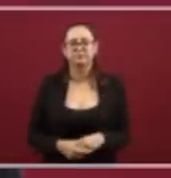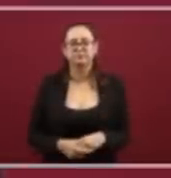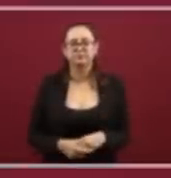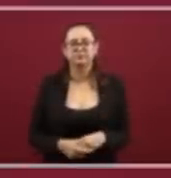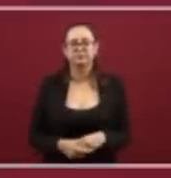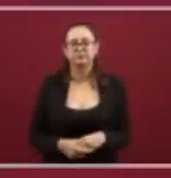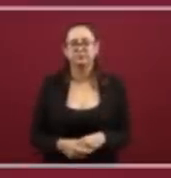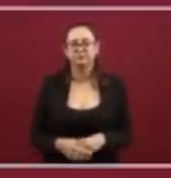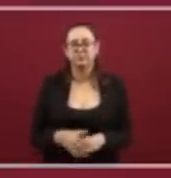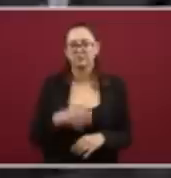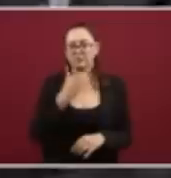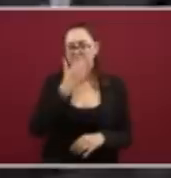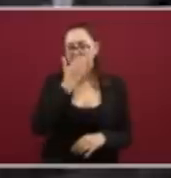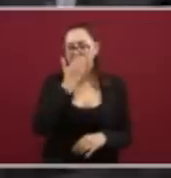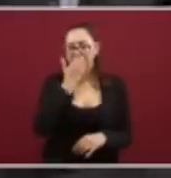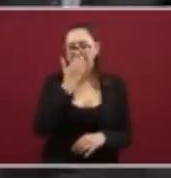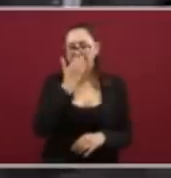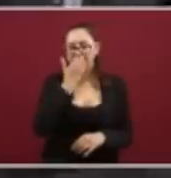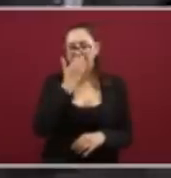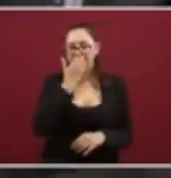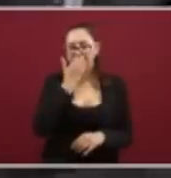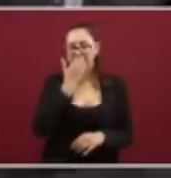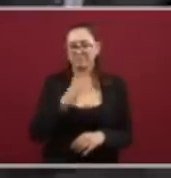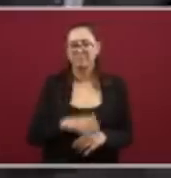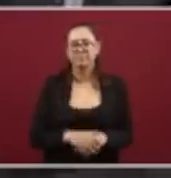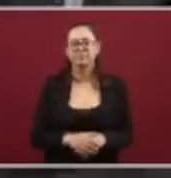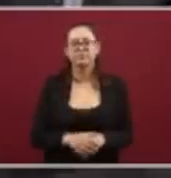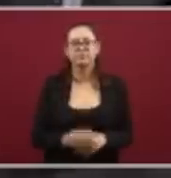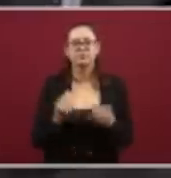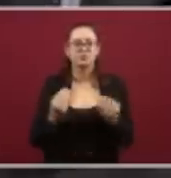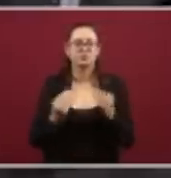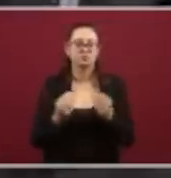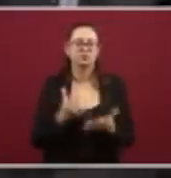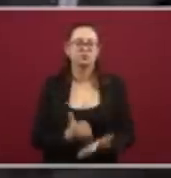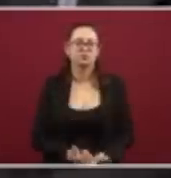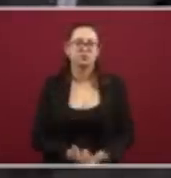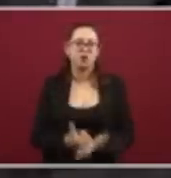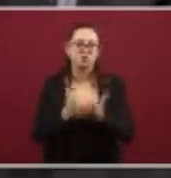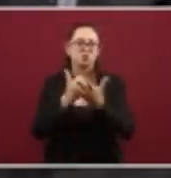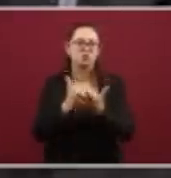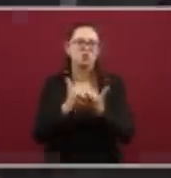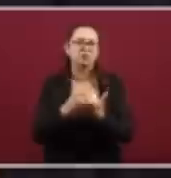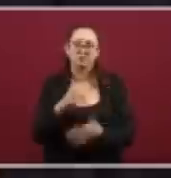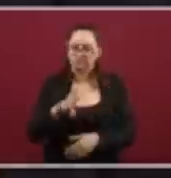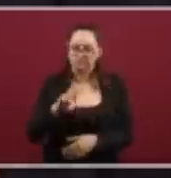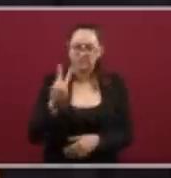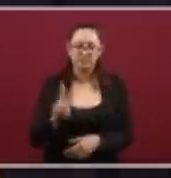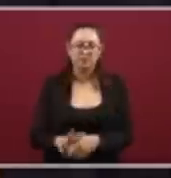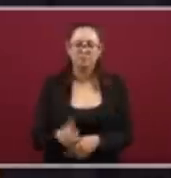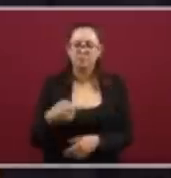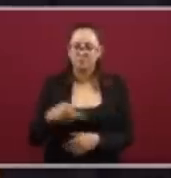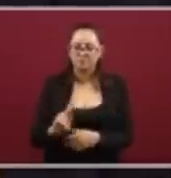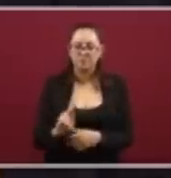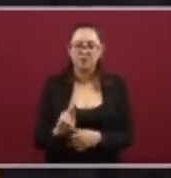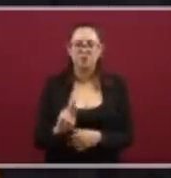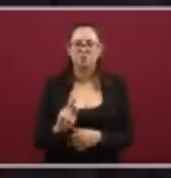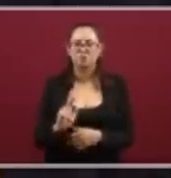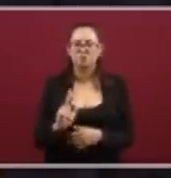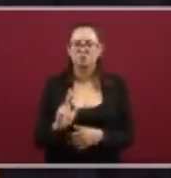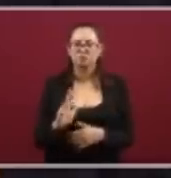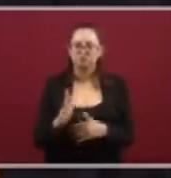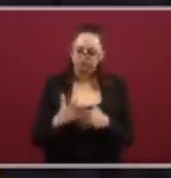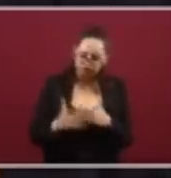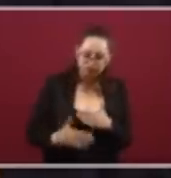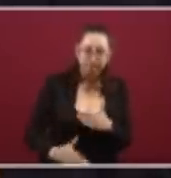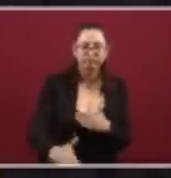y esto va a ayudar mucho pero todavía este es la asignatura